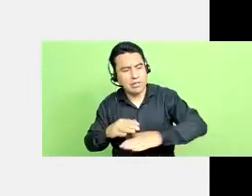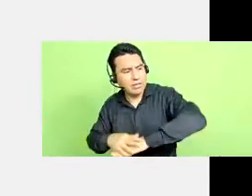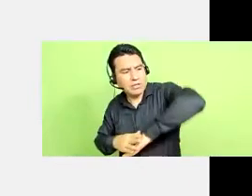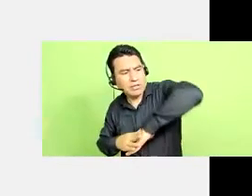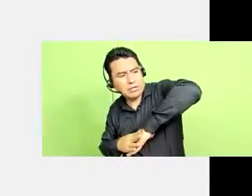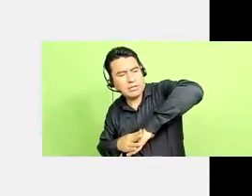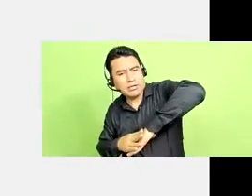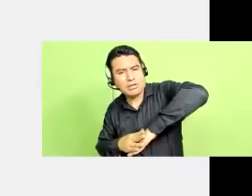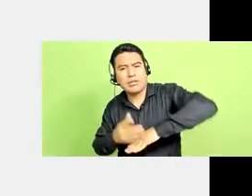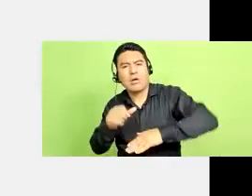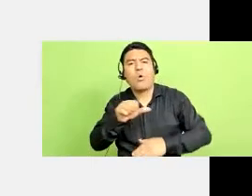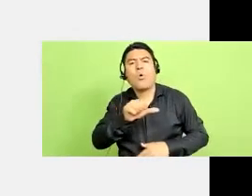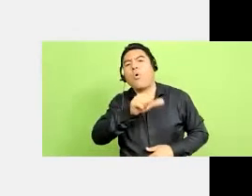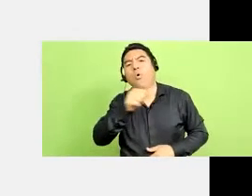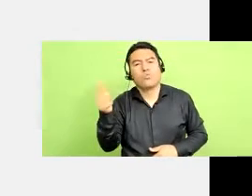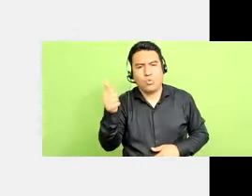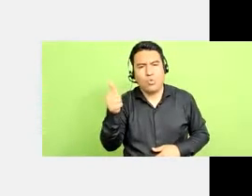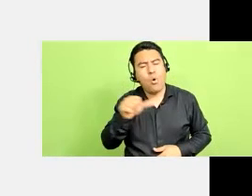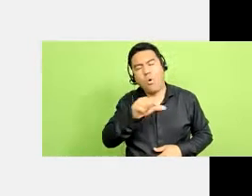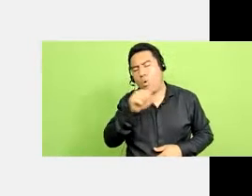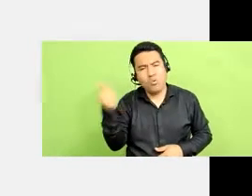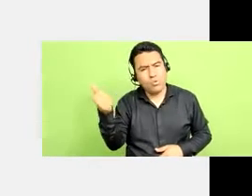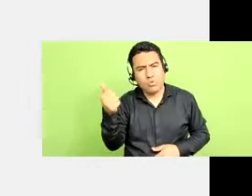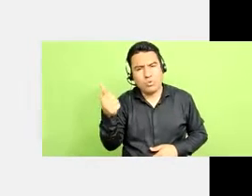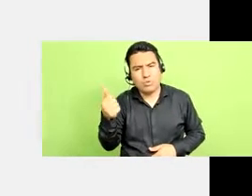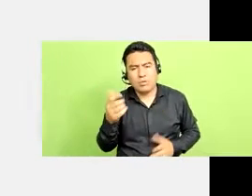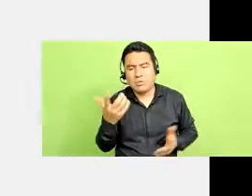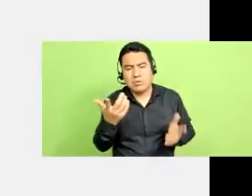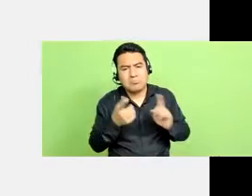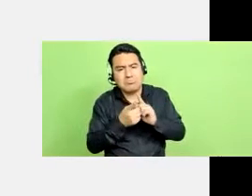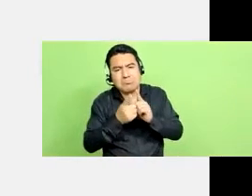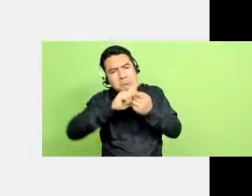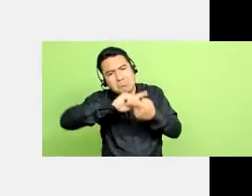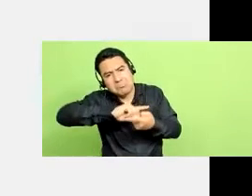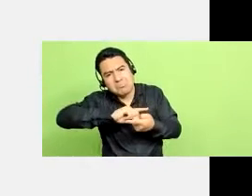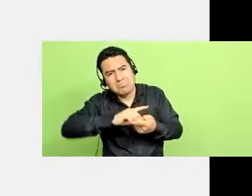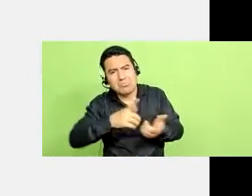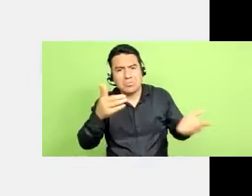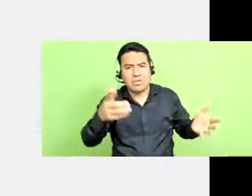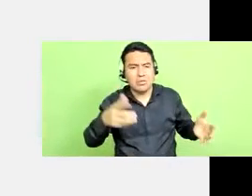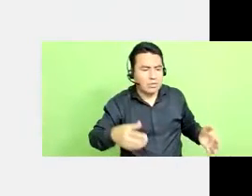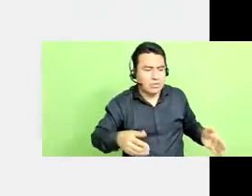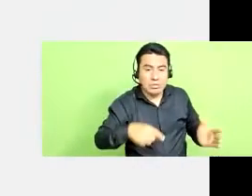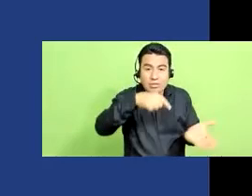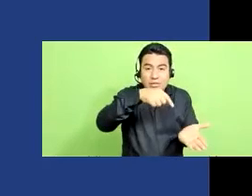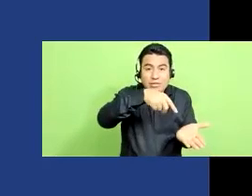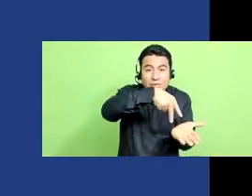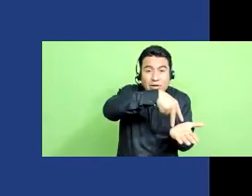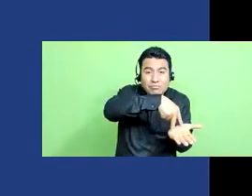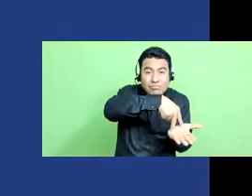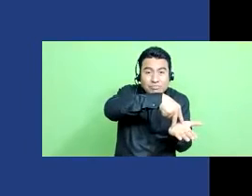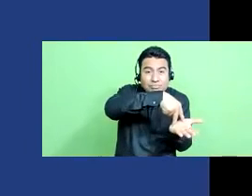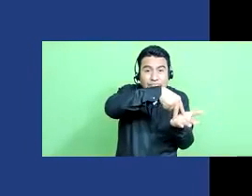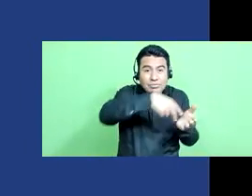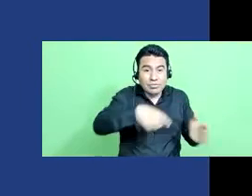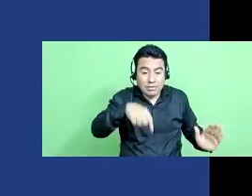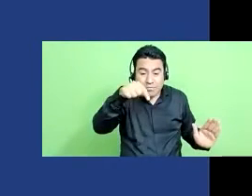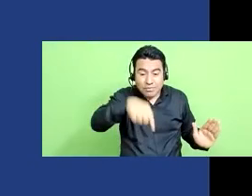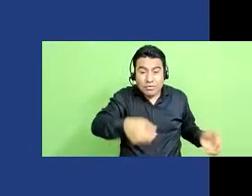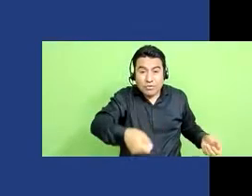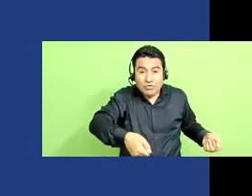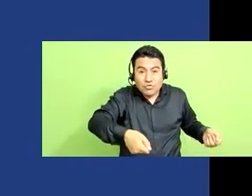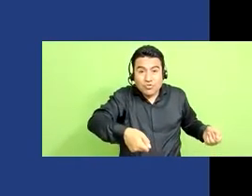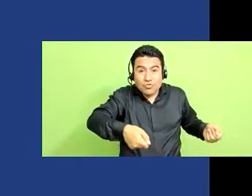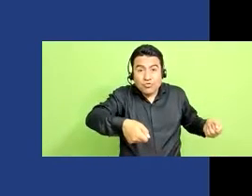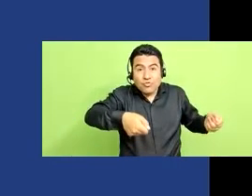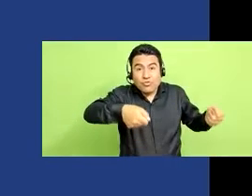hace a través de a dos alternativas de solución ya sea me caen estar o algunos recorridos alternativos